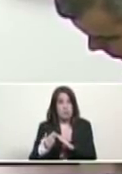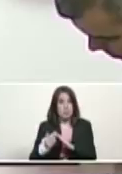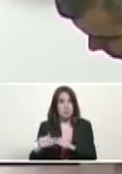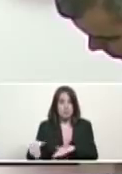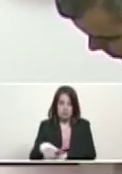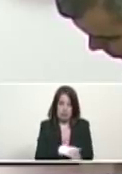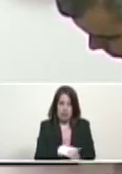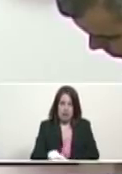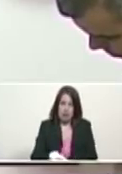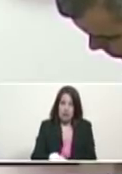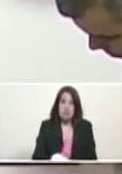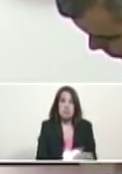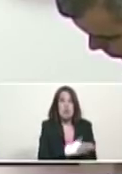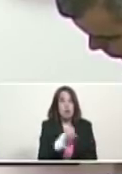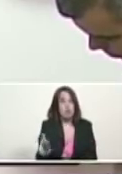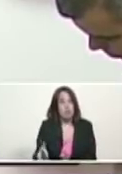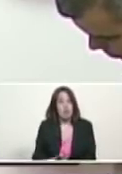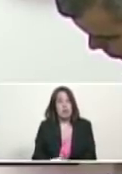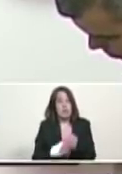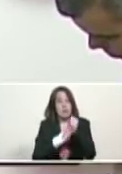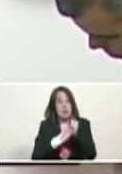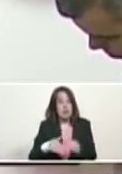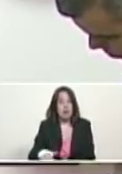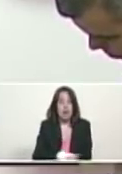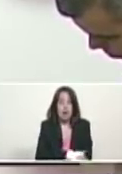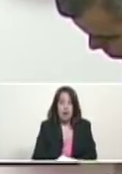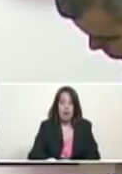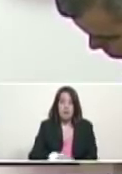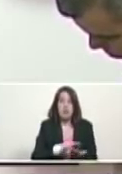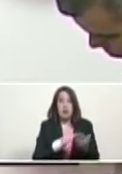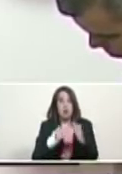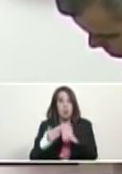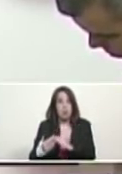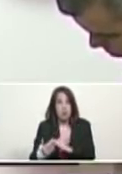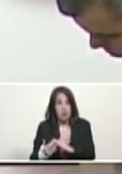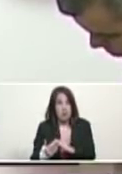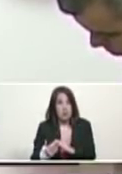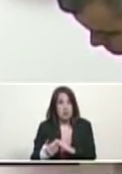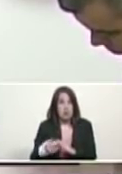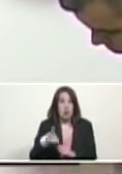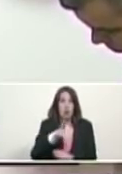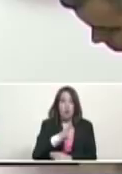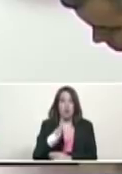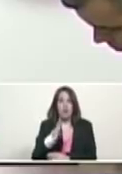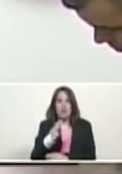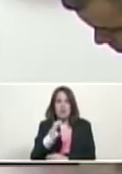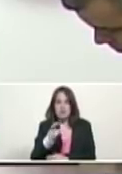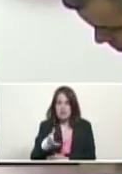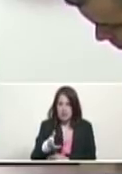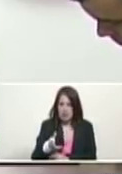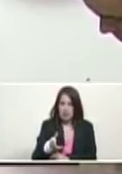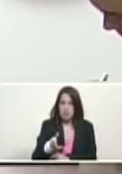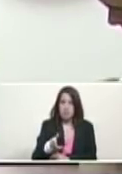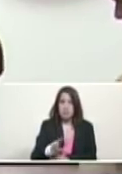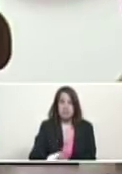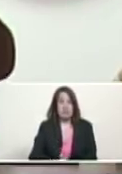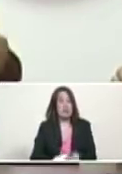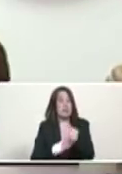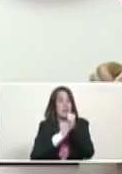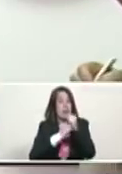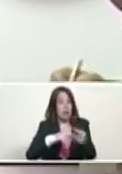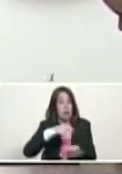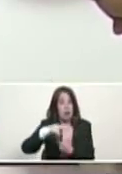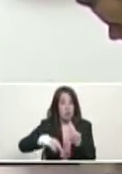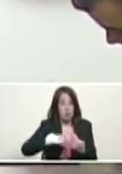calles, a ustedes, líderes de calle, líderes de comunidades de la UVC, a ustedes es el momento de brillar el liderazgo de la revolución